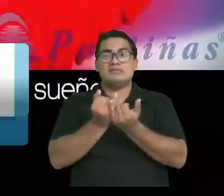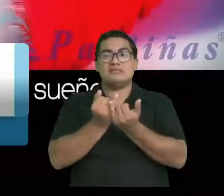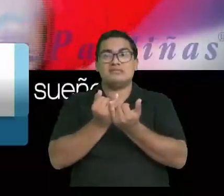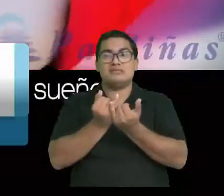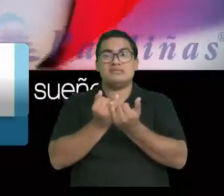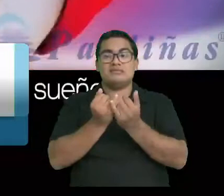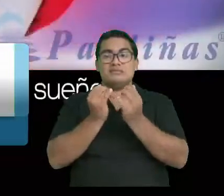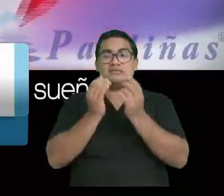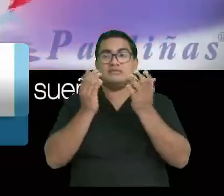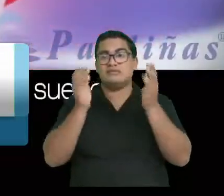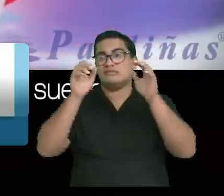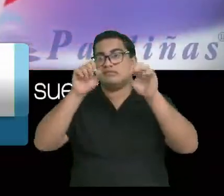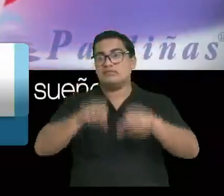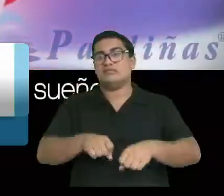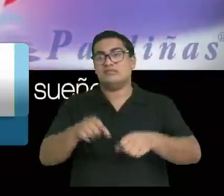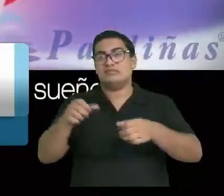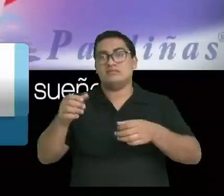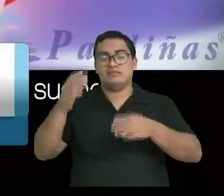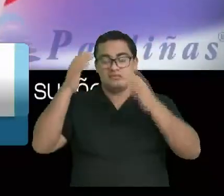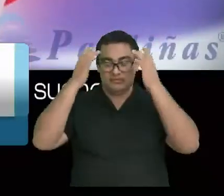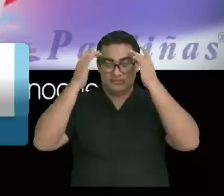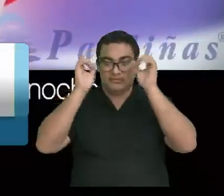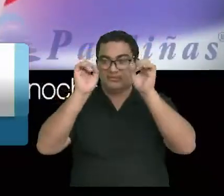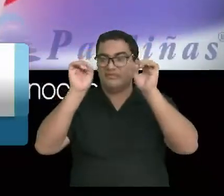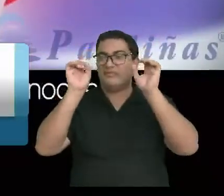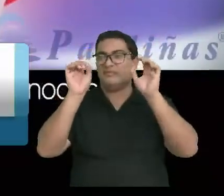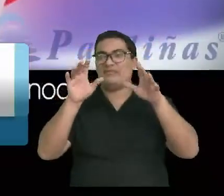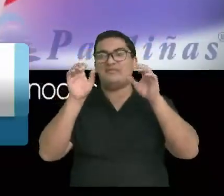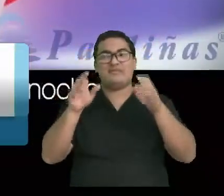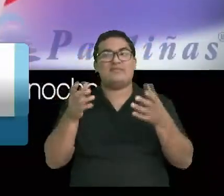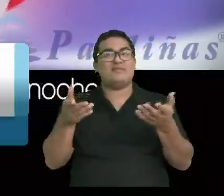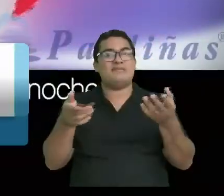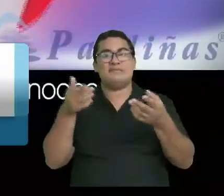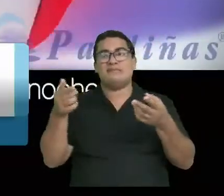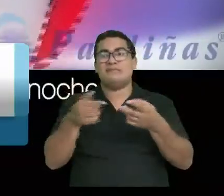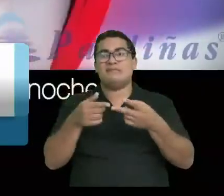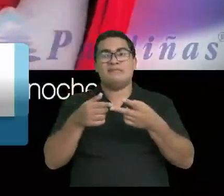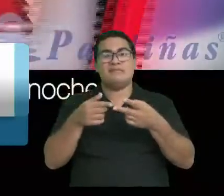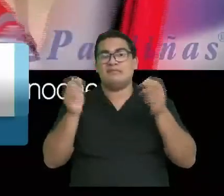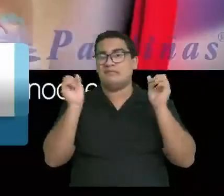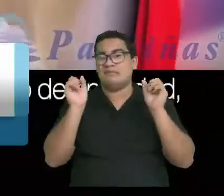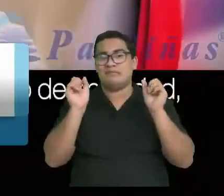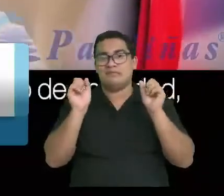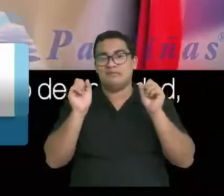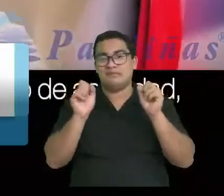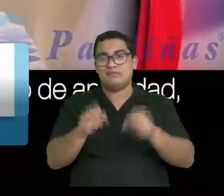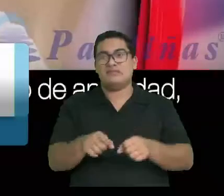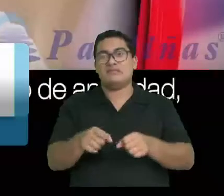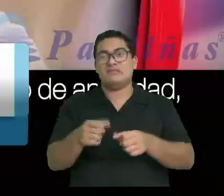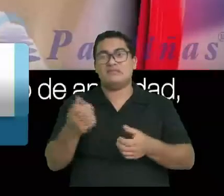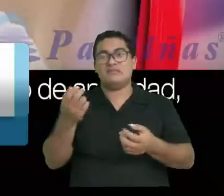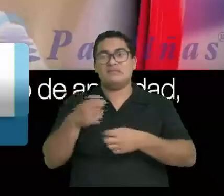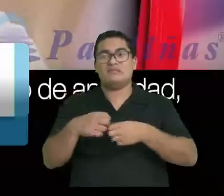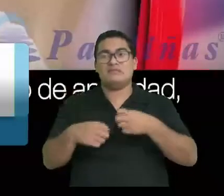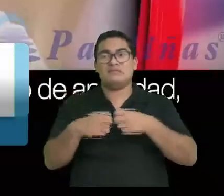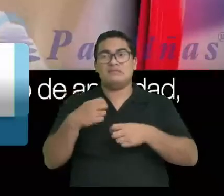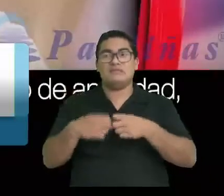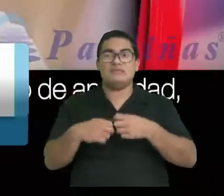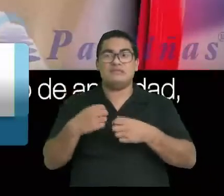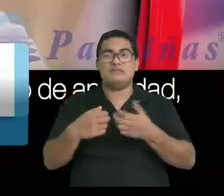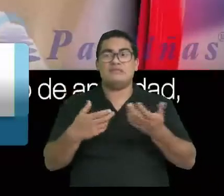la cabeza, puede dar cefalea, incluso puede haber trastornos a la deglución por lo